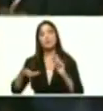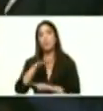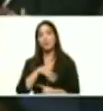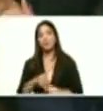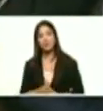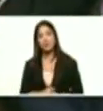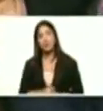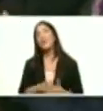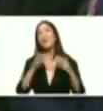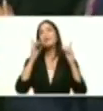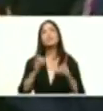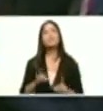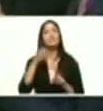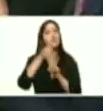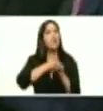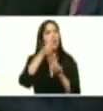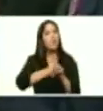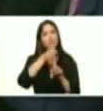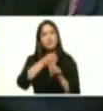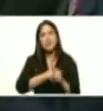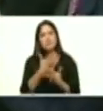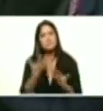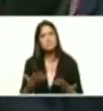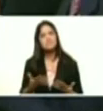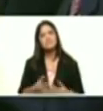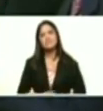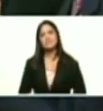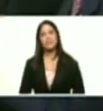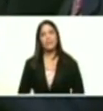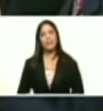La decisión de luchar es total.